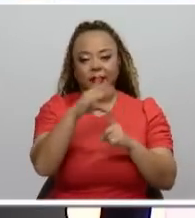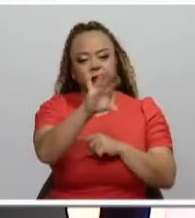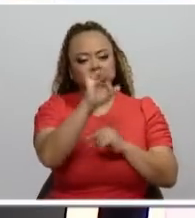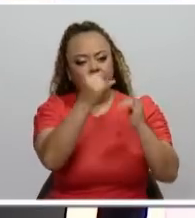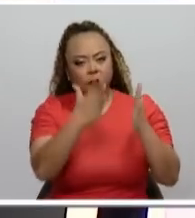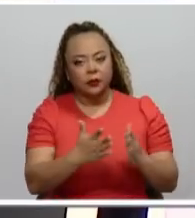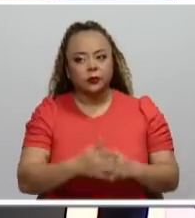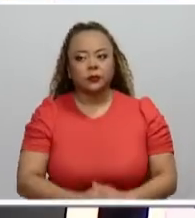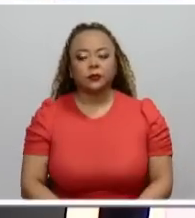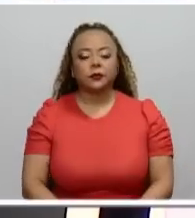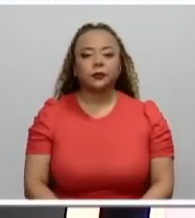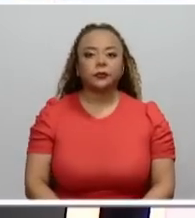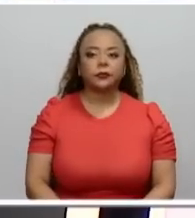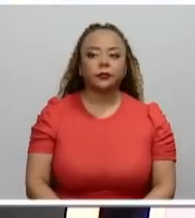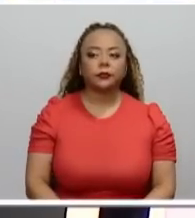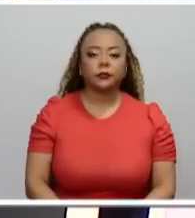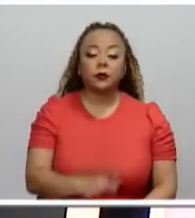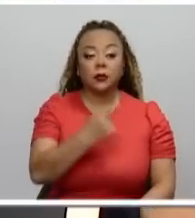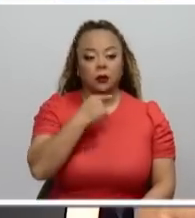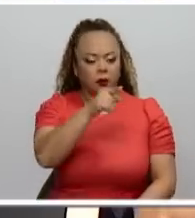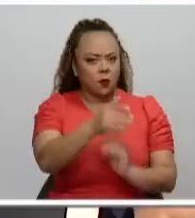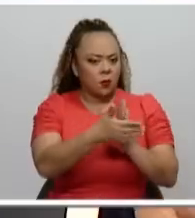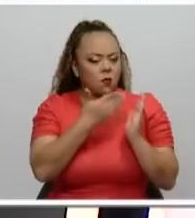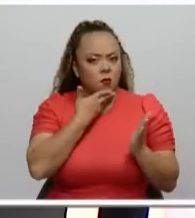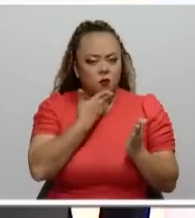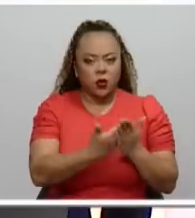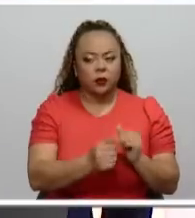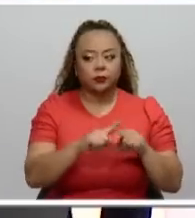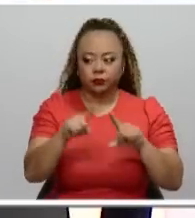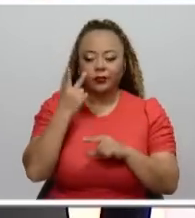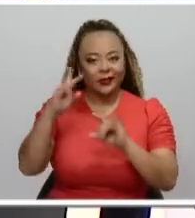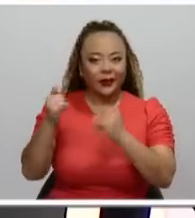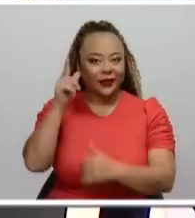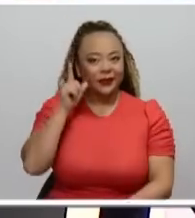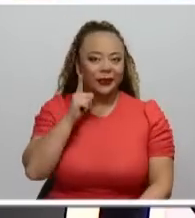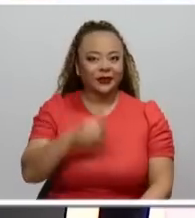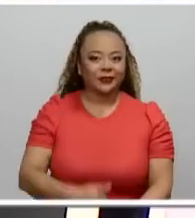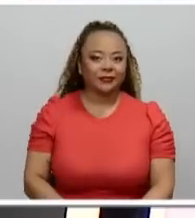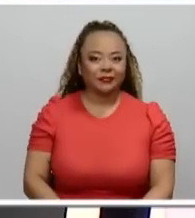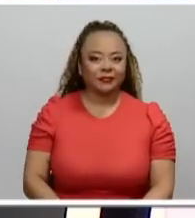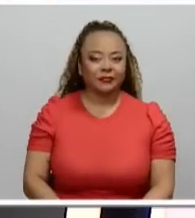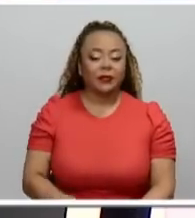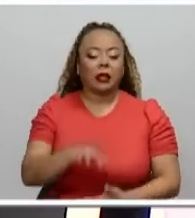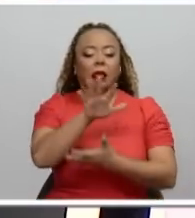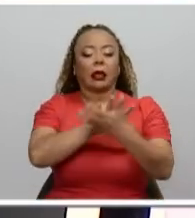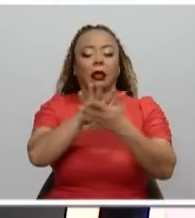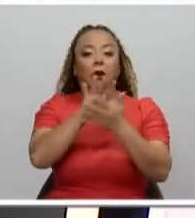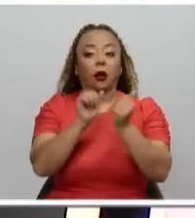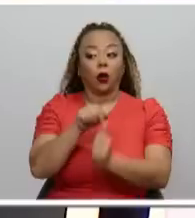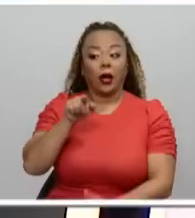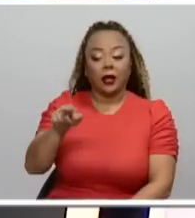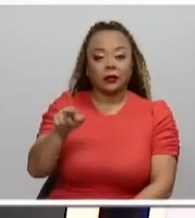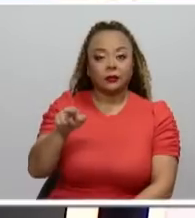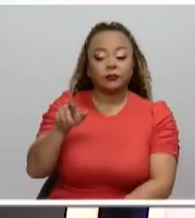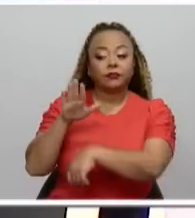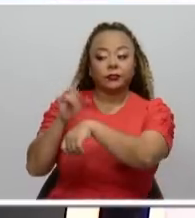encontraba un jugador o jugando en playa bonita y decía que era buenísimo pero usted lo veía jugando en Limón La distorsión con patria es que a Patrick